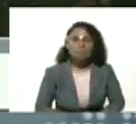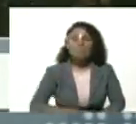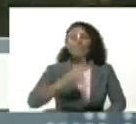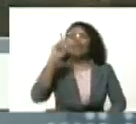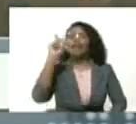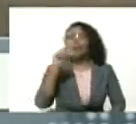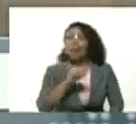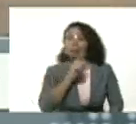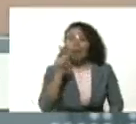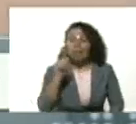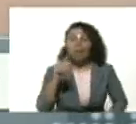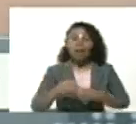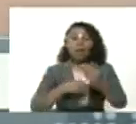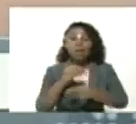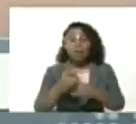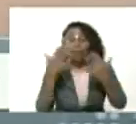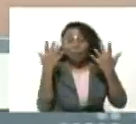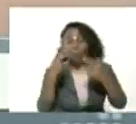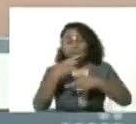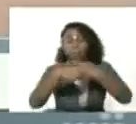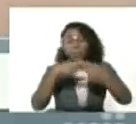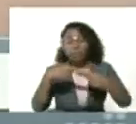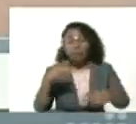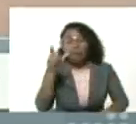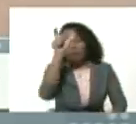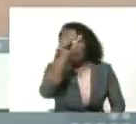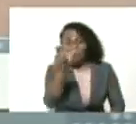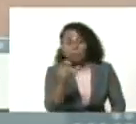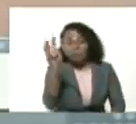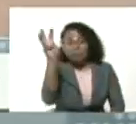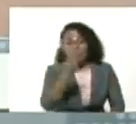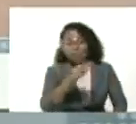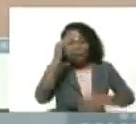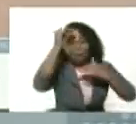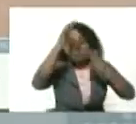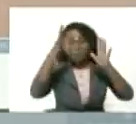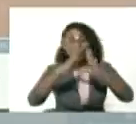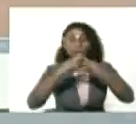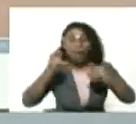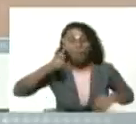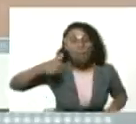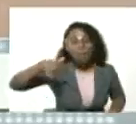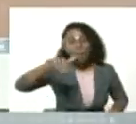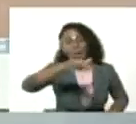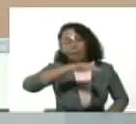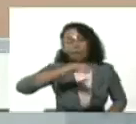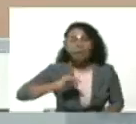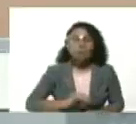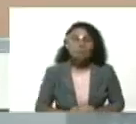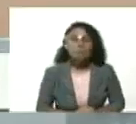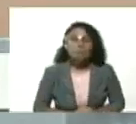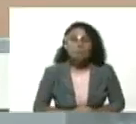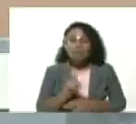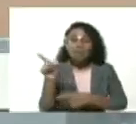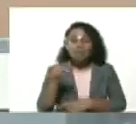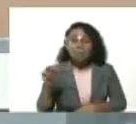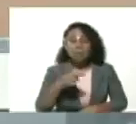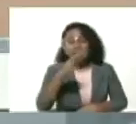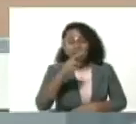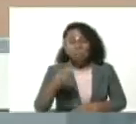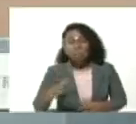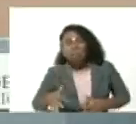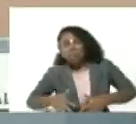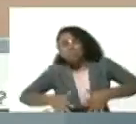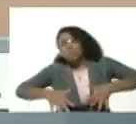También hasta allá ha llegado la mano de la revolución, a la Guayana Esequiba, a atender a toda la población. Esos ríos se crecieron,